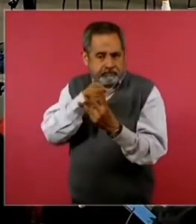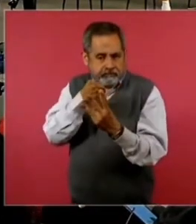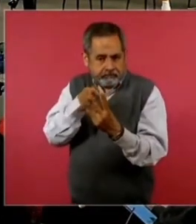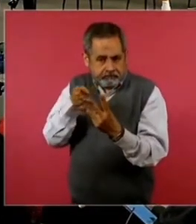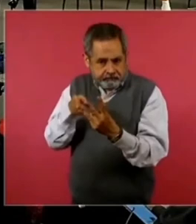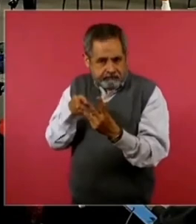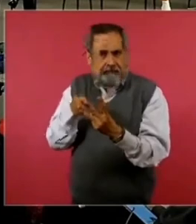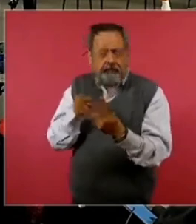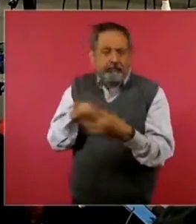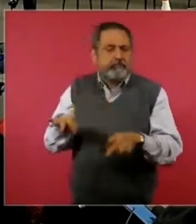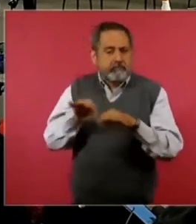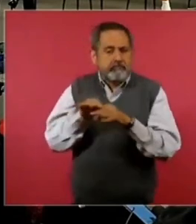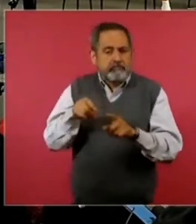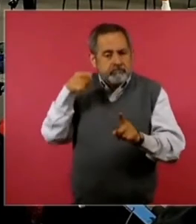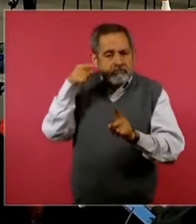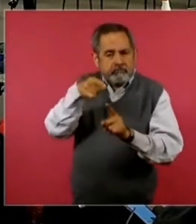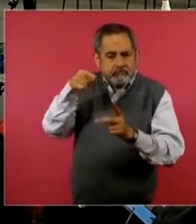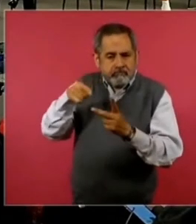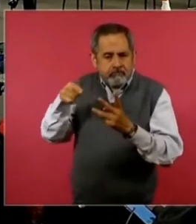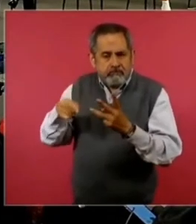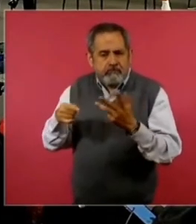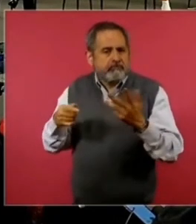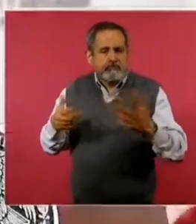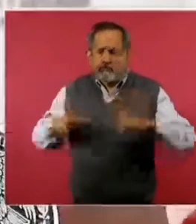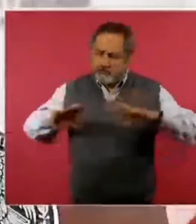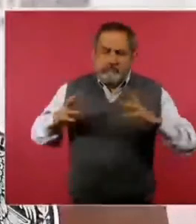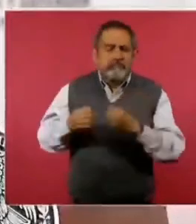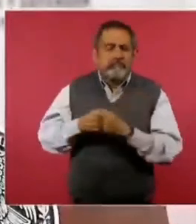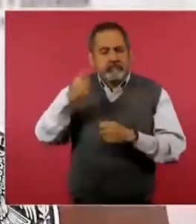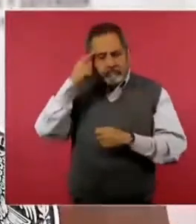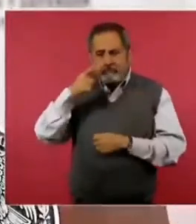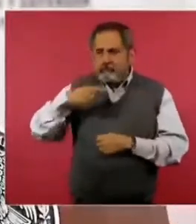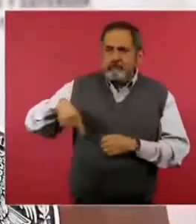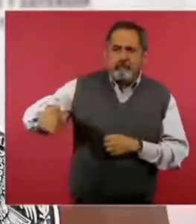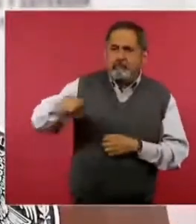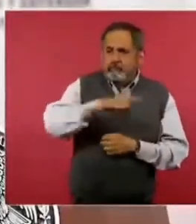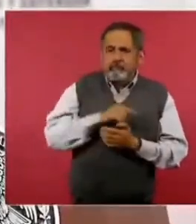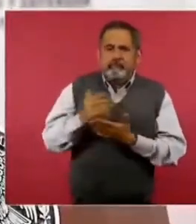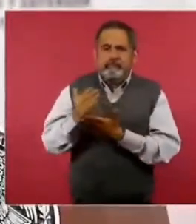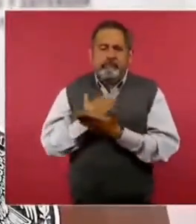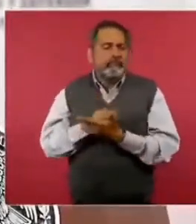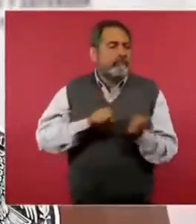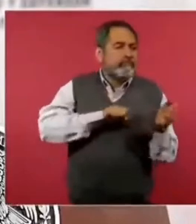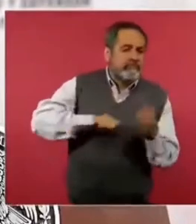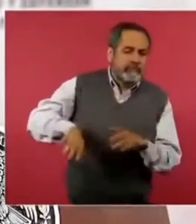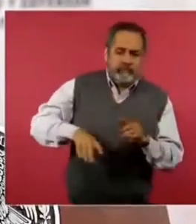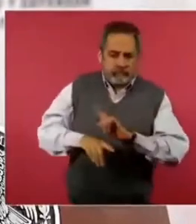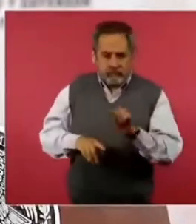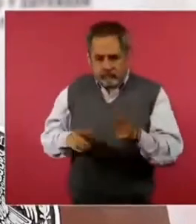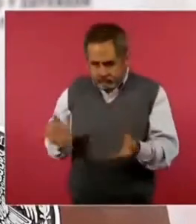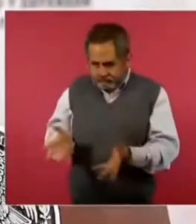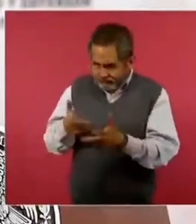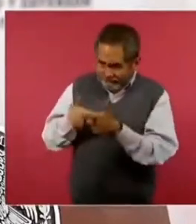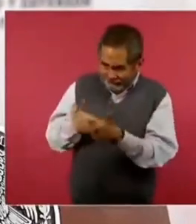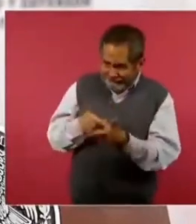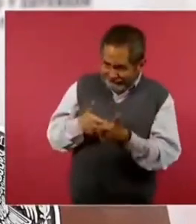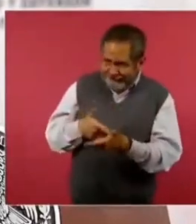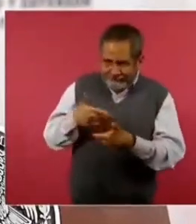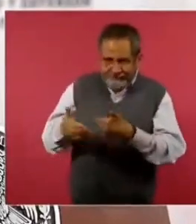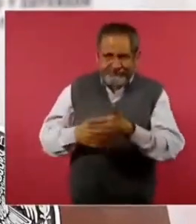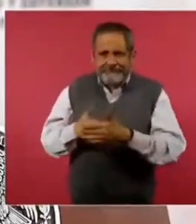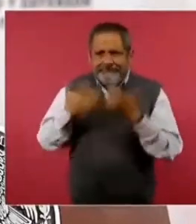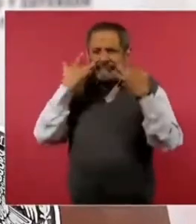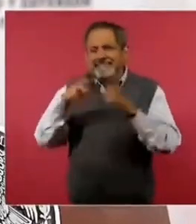para el Gobierno de México que tienen como objetivo en su conjunto combatir el abandono escolar. Esta Coordinación Nacional de Becas